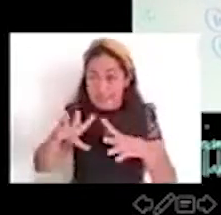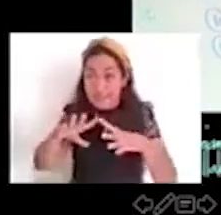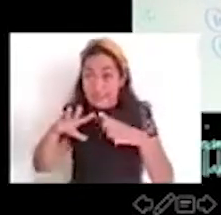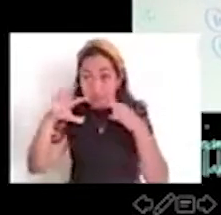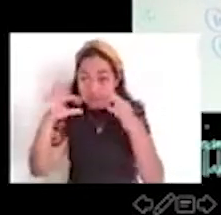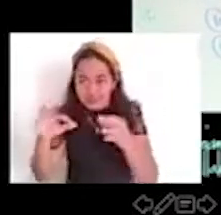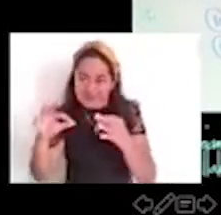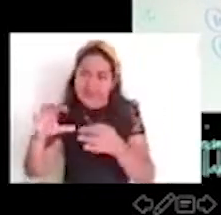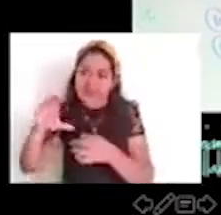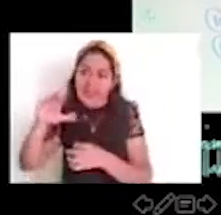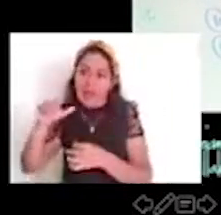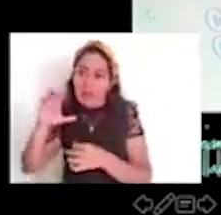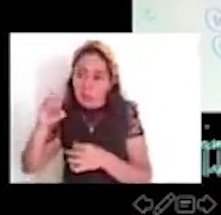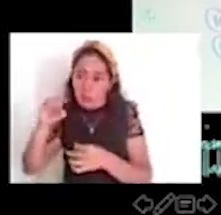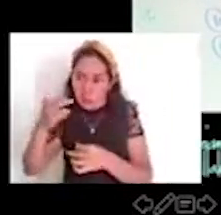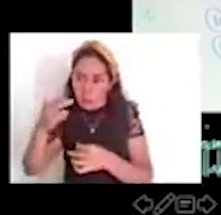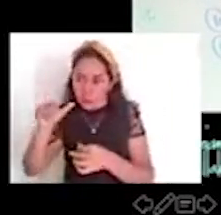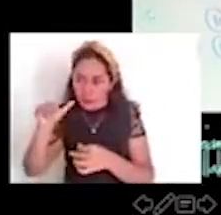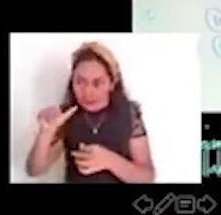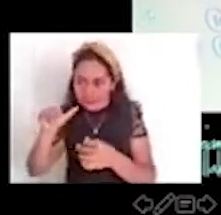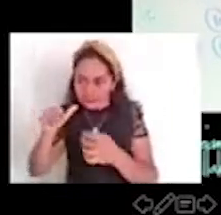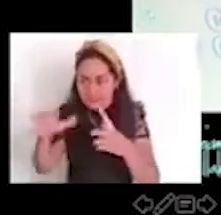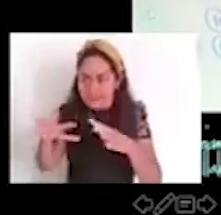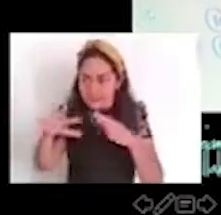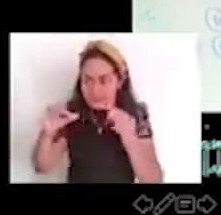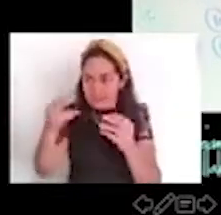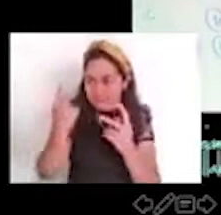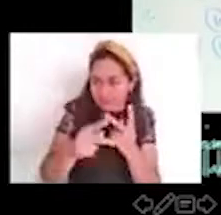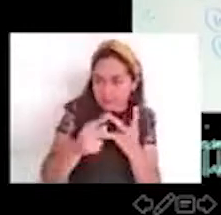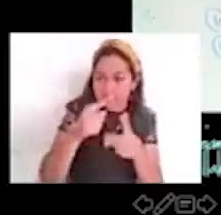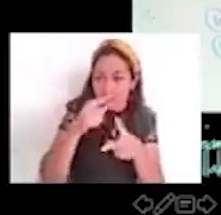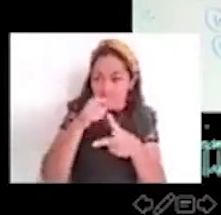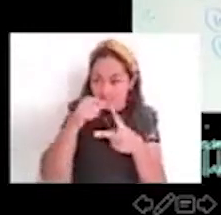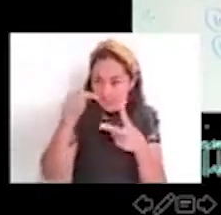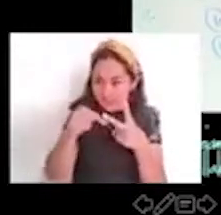acolhua, ¿no? La Triple Alianza